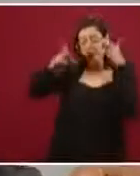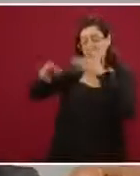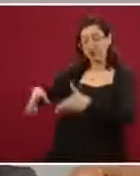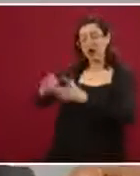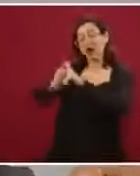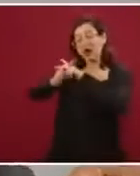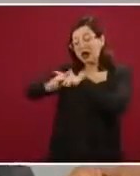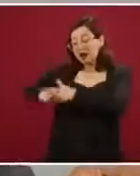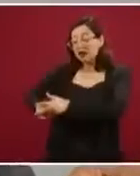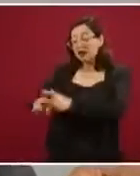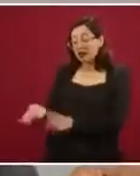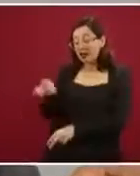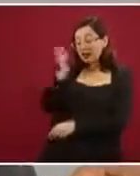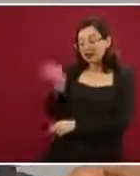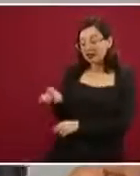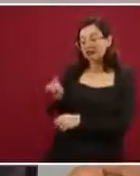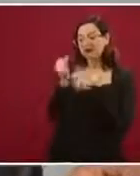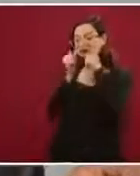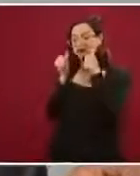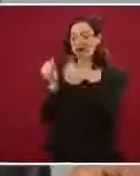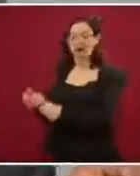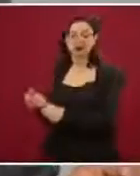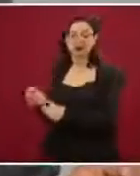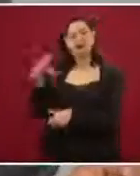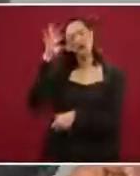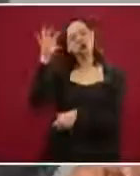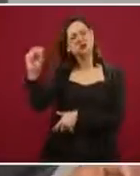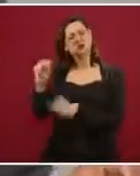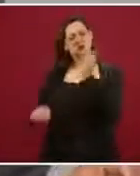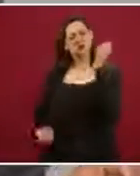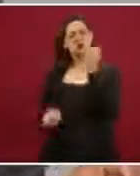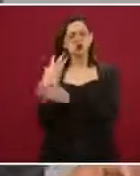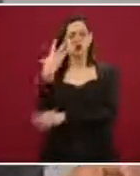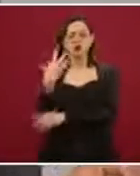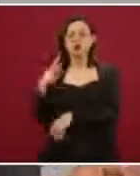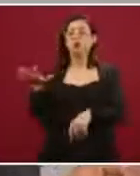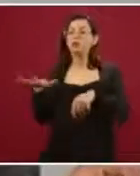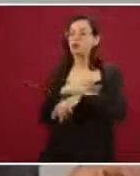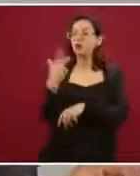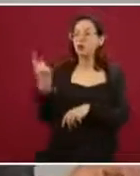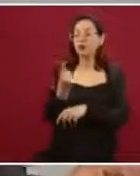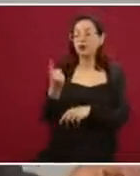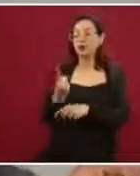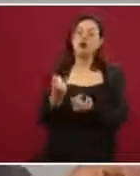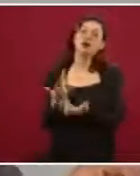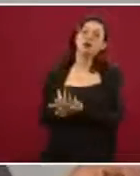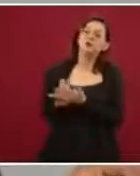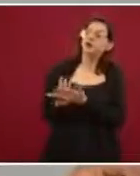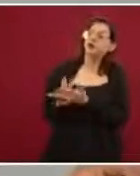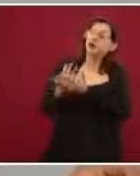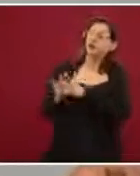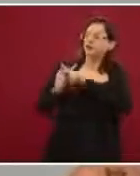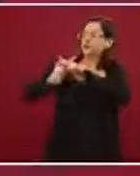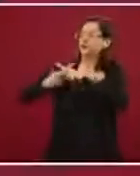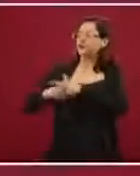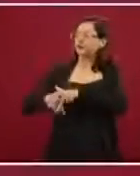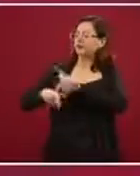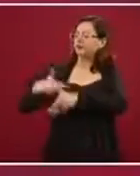nuevo. No es nada más la aplicación de operativos